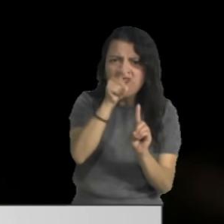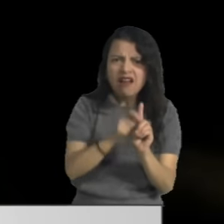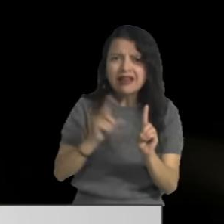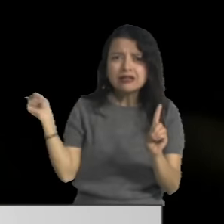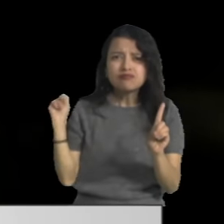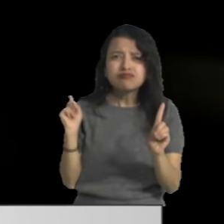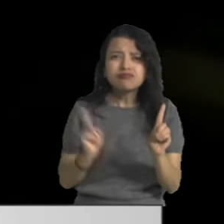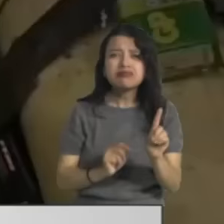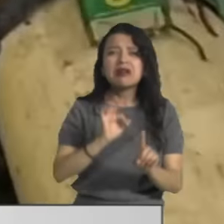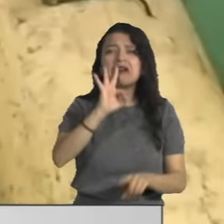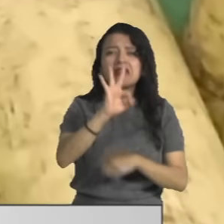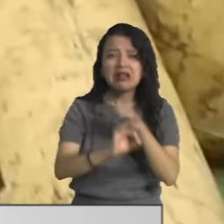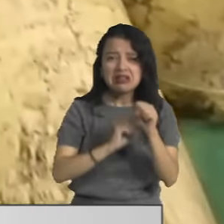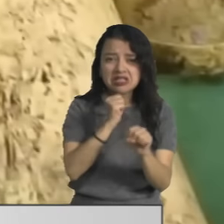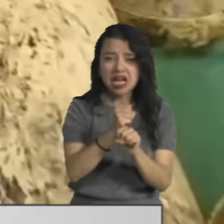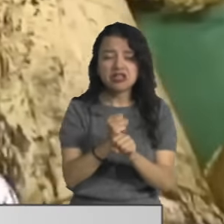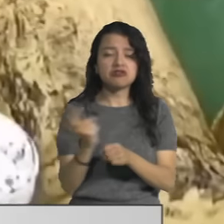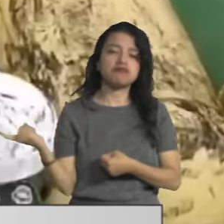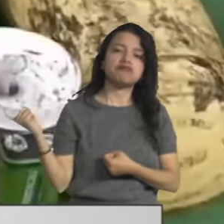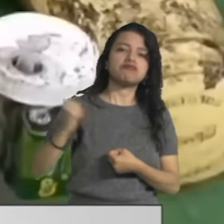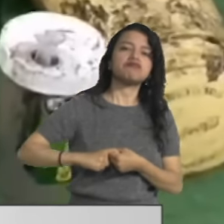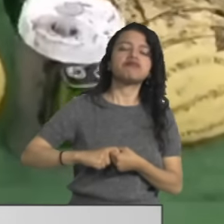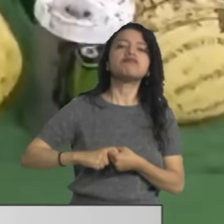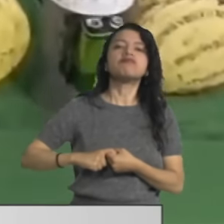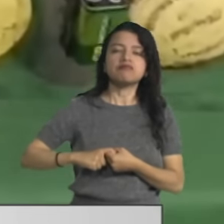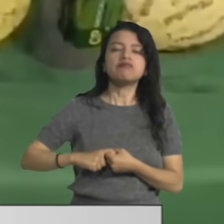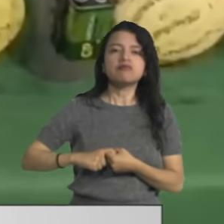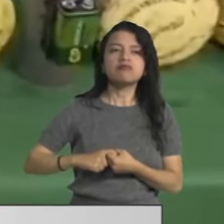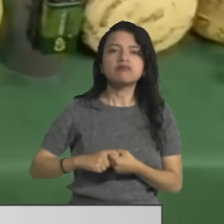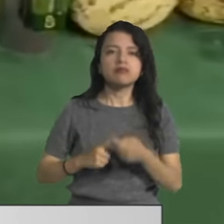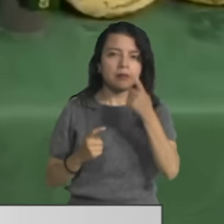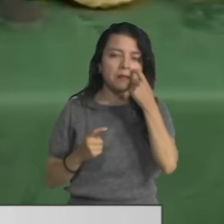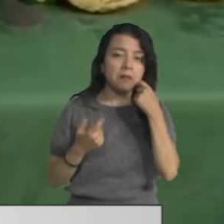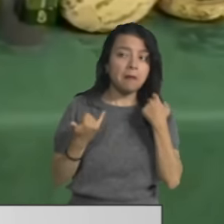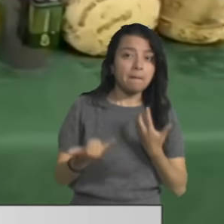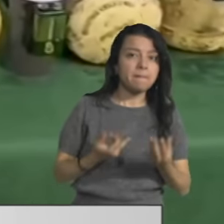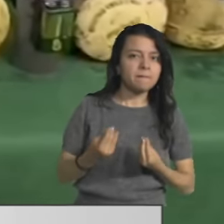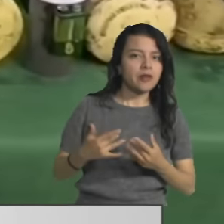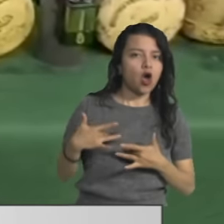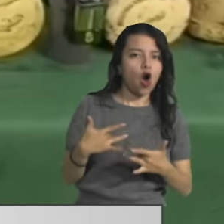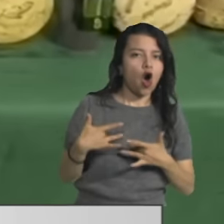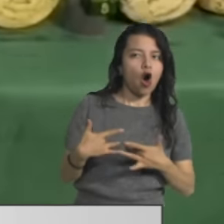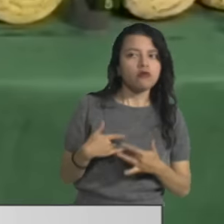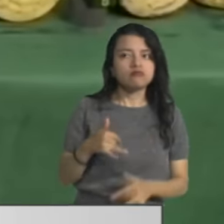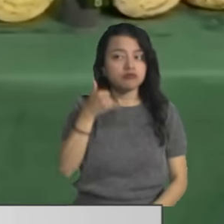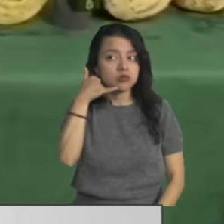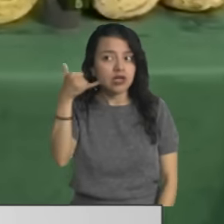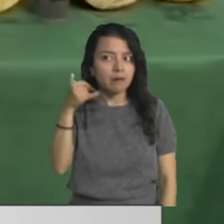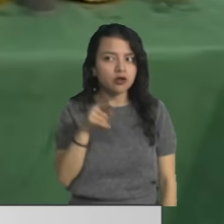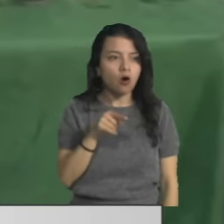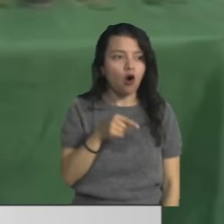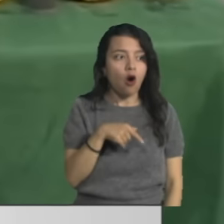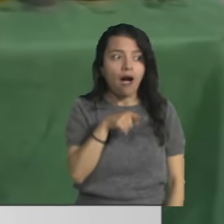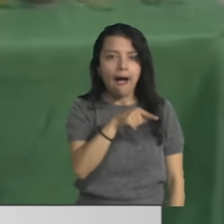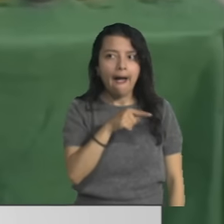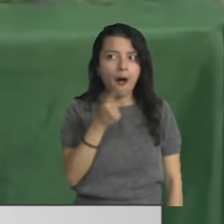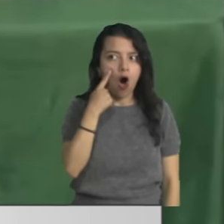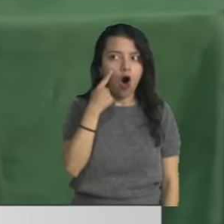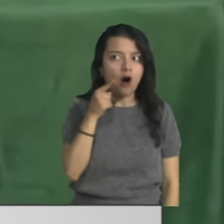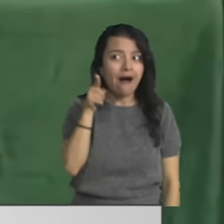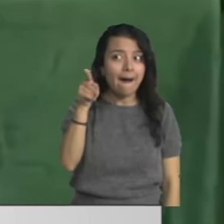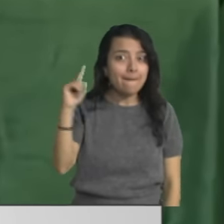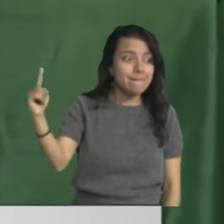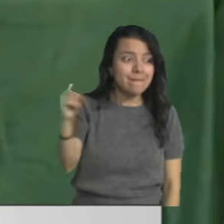3 años, vinculándose como colaborador de la organización, informando sobre movimientos de la fuerza pública, además del transporte y ocultamiento